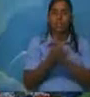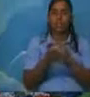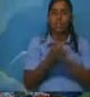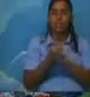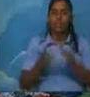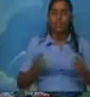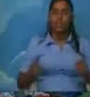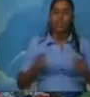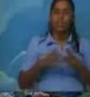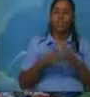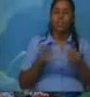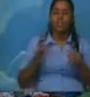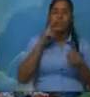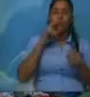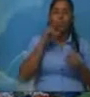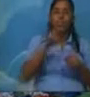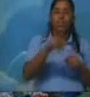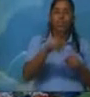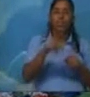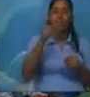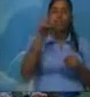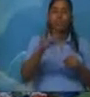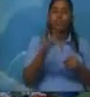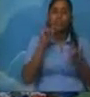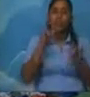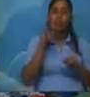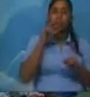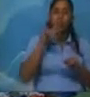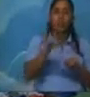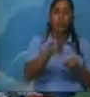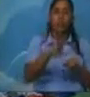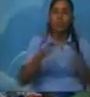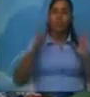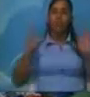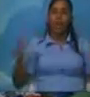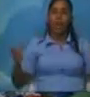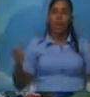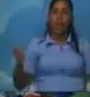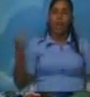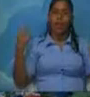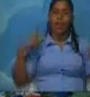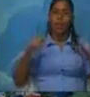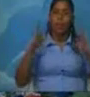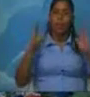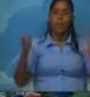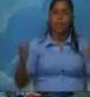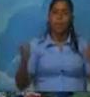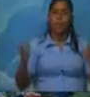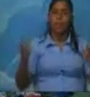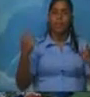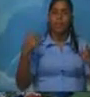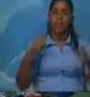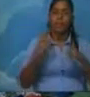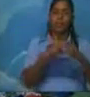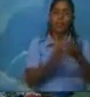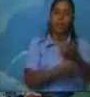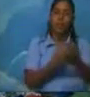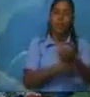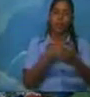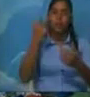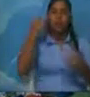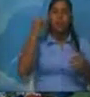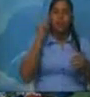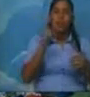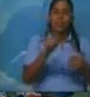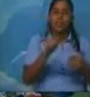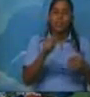tragavenado tragavenado bueno esos son serpientes son serpientes serpientes gordas serpientes hermano para que